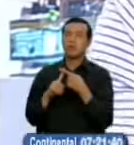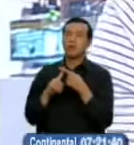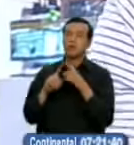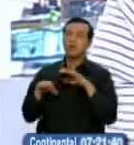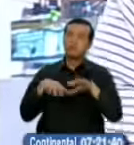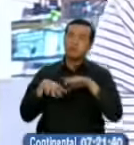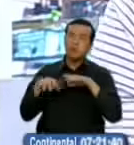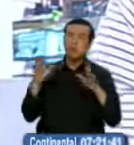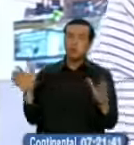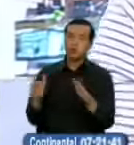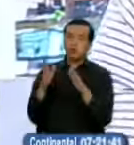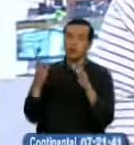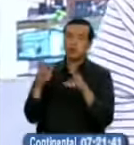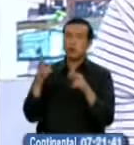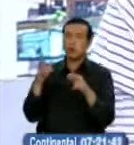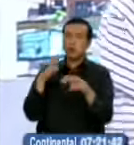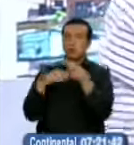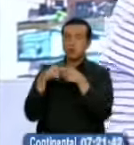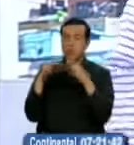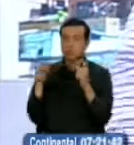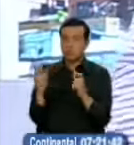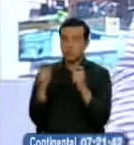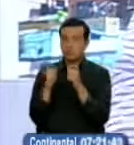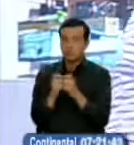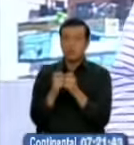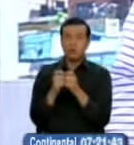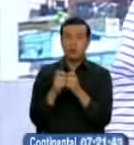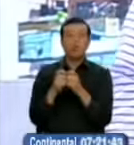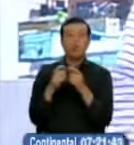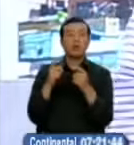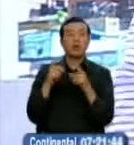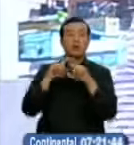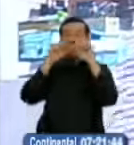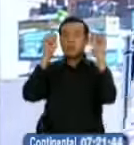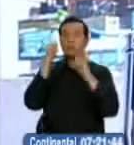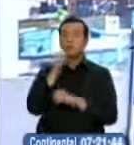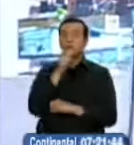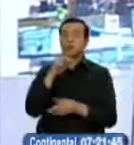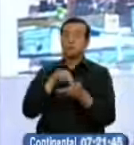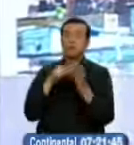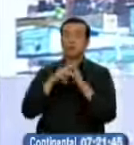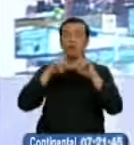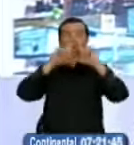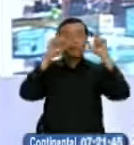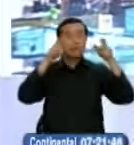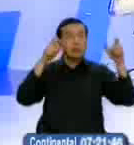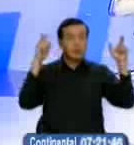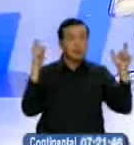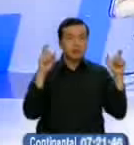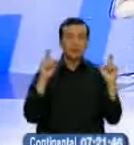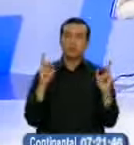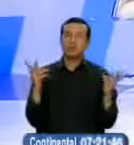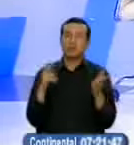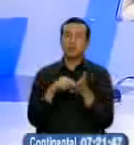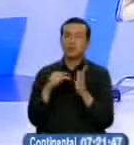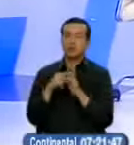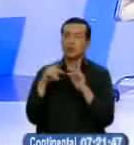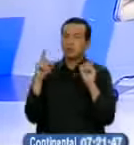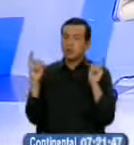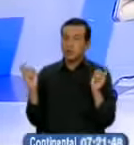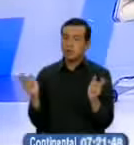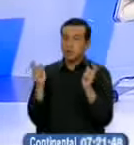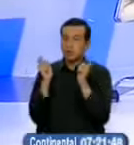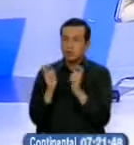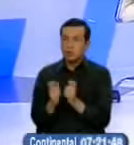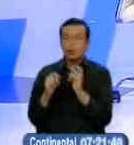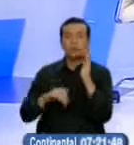para promover la pequeña y mediana empresa. Cuando hablo de sector privado, no estoy diciendo los grandes empresarios, Juan Carlos. Estoy hablando de los pequeños y los medianos,